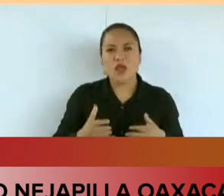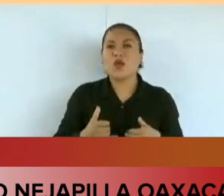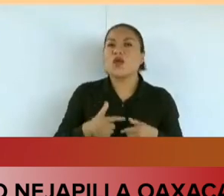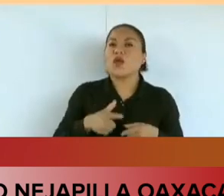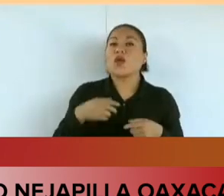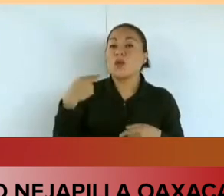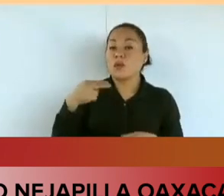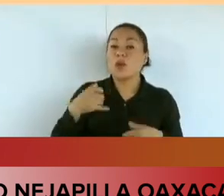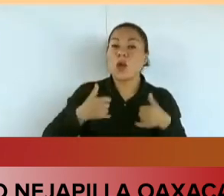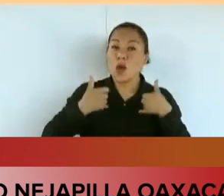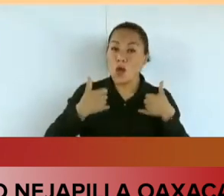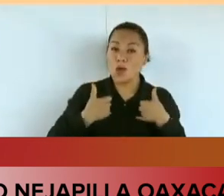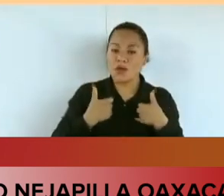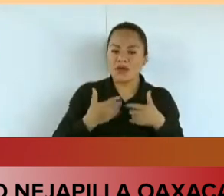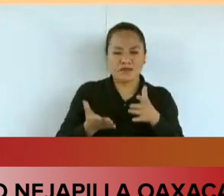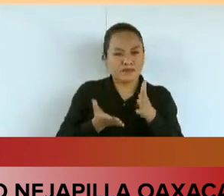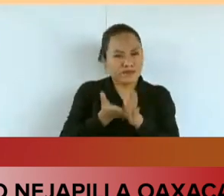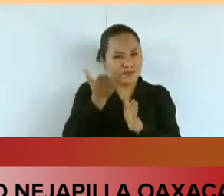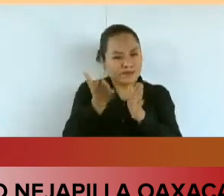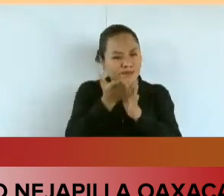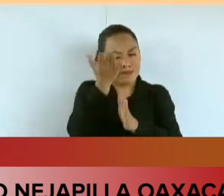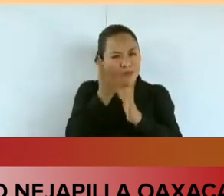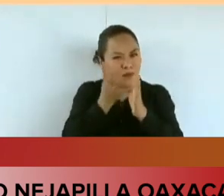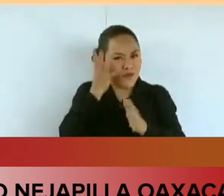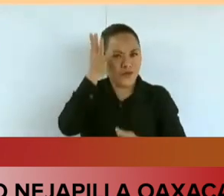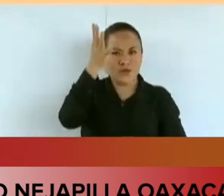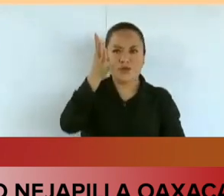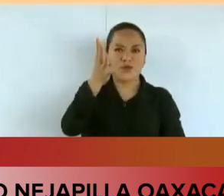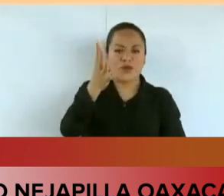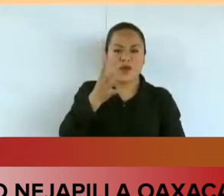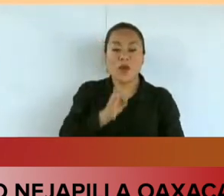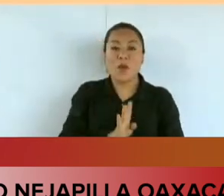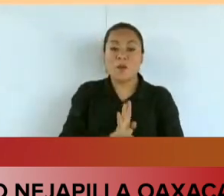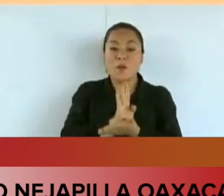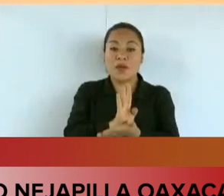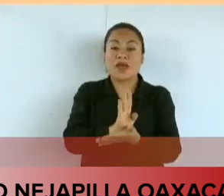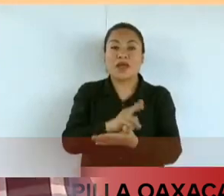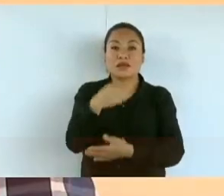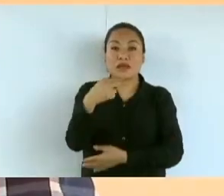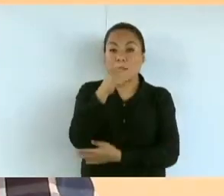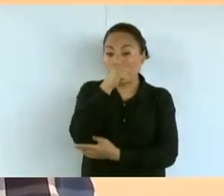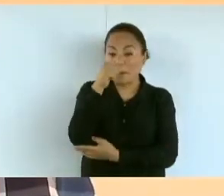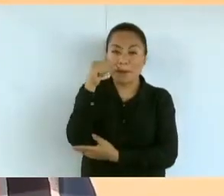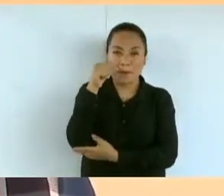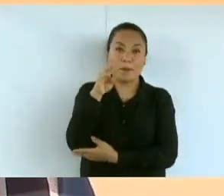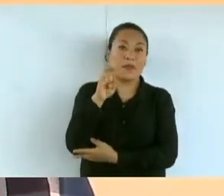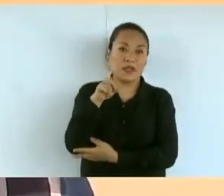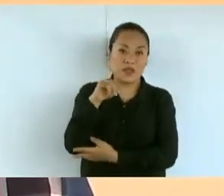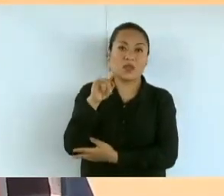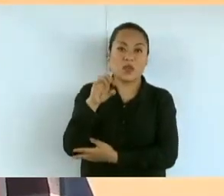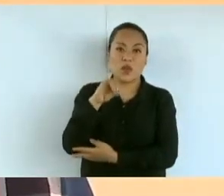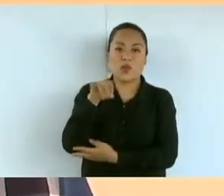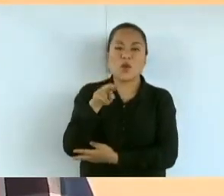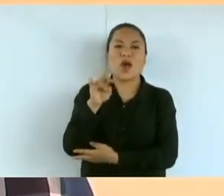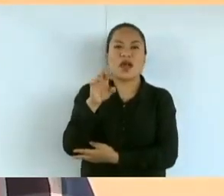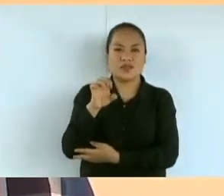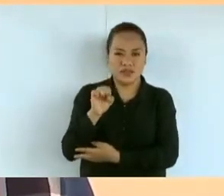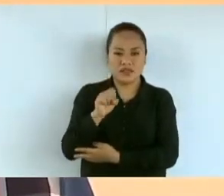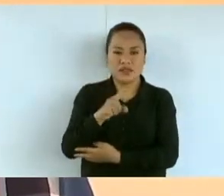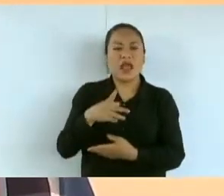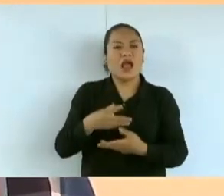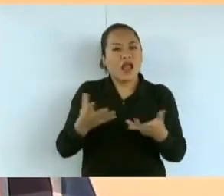Jóvenes construyendo el futuro. Becas Benito Juárez. Producción para el